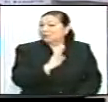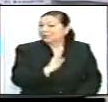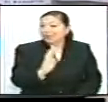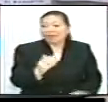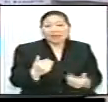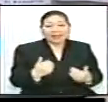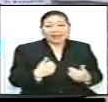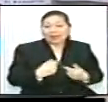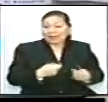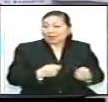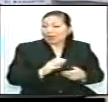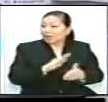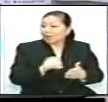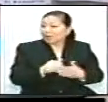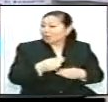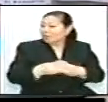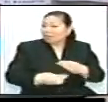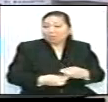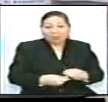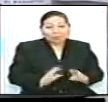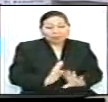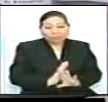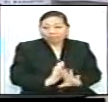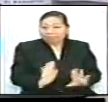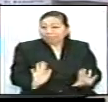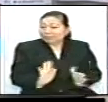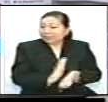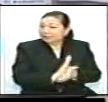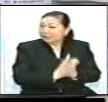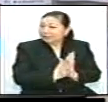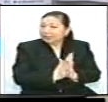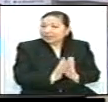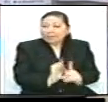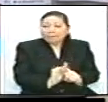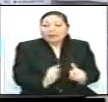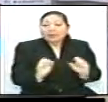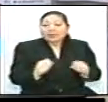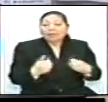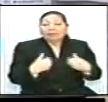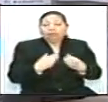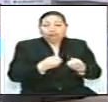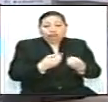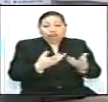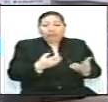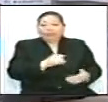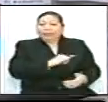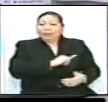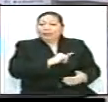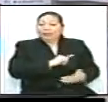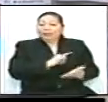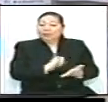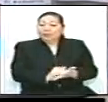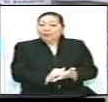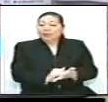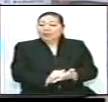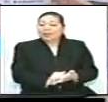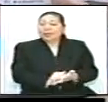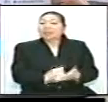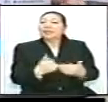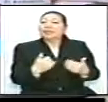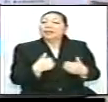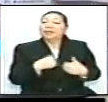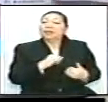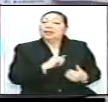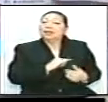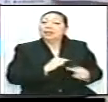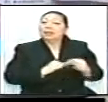Y tiene monitoreado a todo el mundo. Nosotros no monitoreamos a nadie, sin embargo tenemos infinidad de instituciones. El servicio, tenemos el